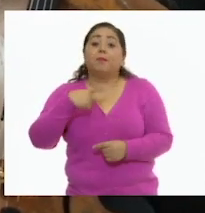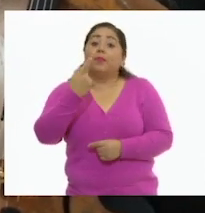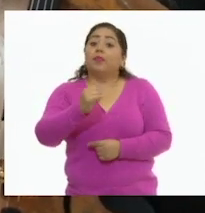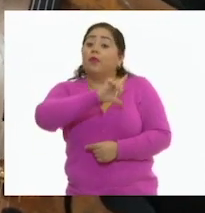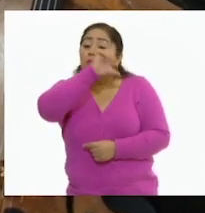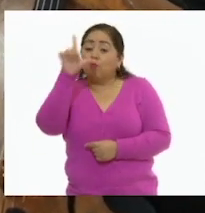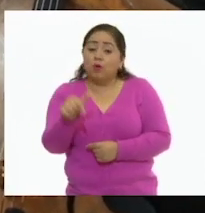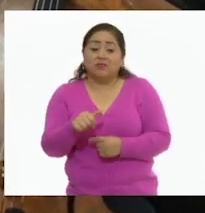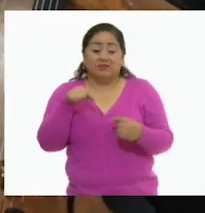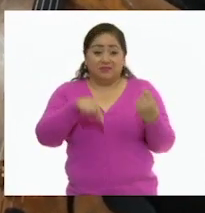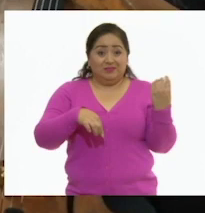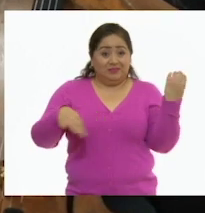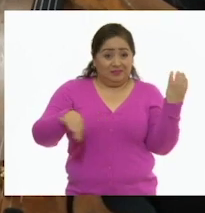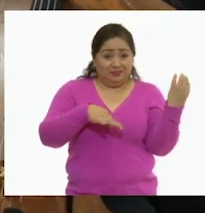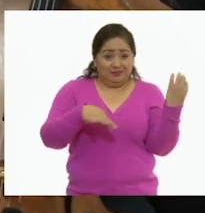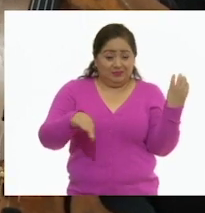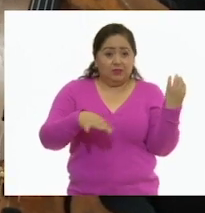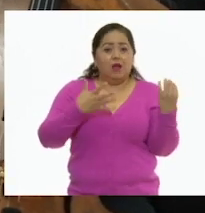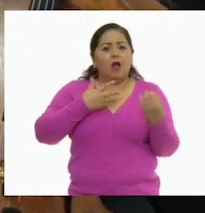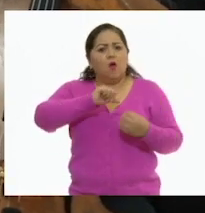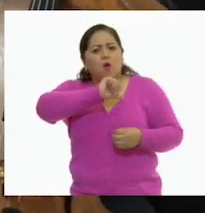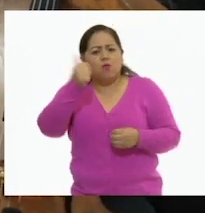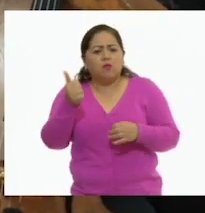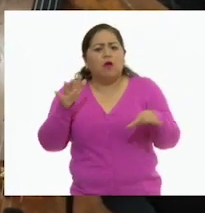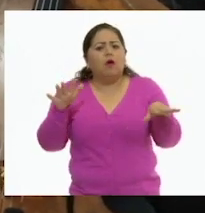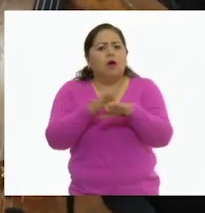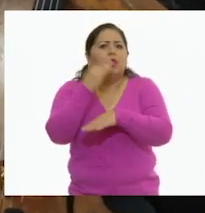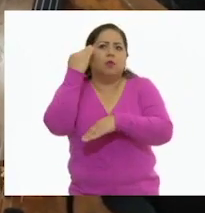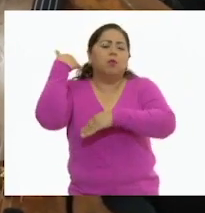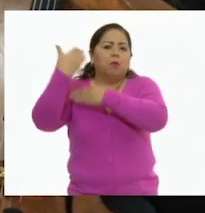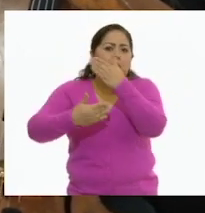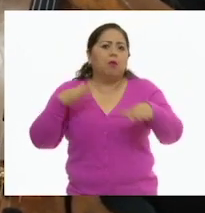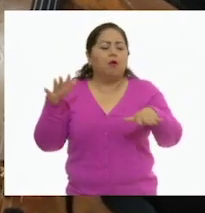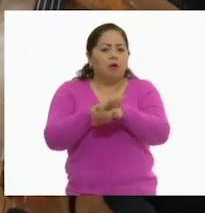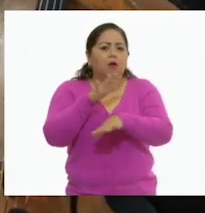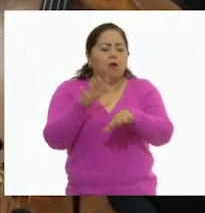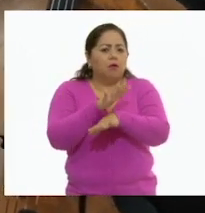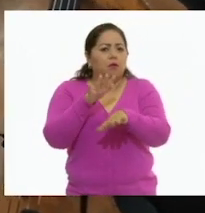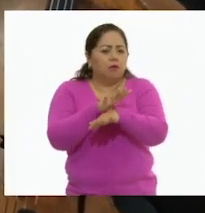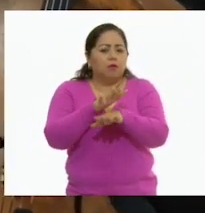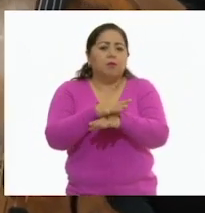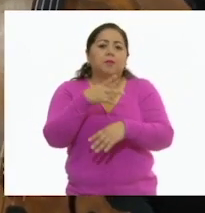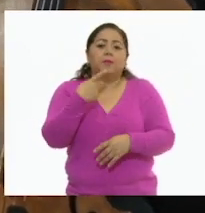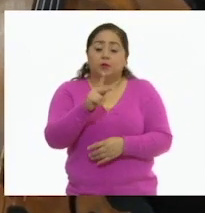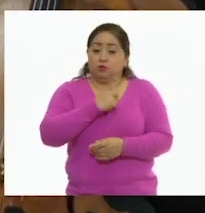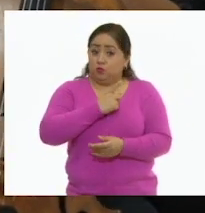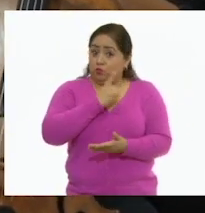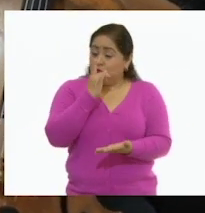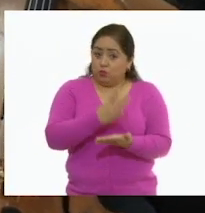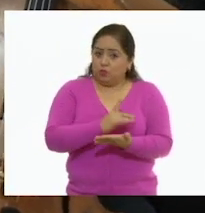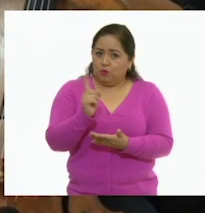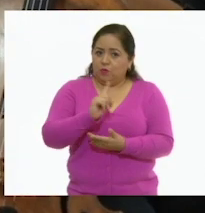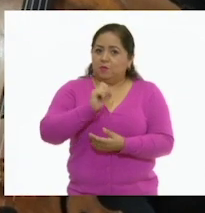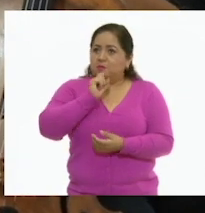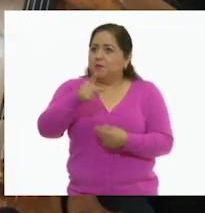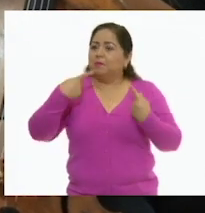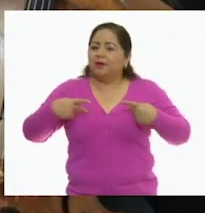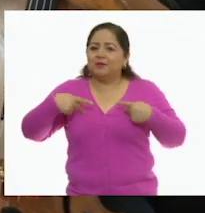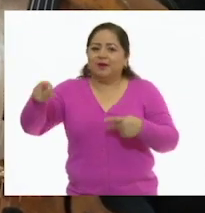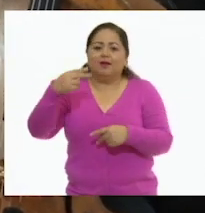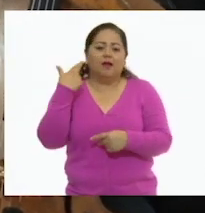Después, el instrumento sufre otras modificaciones, pero no debido a los constructores solamente, sino también a los